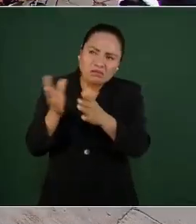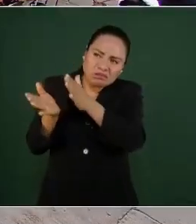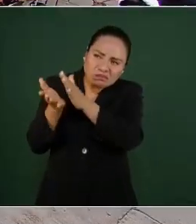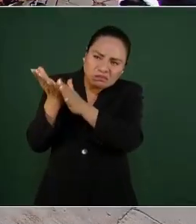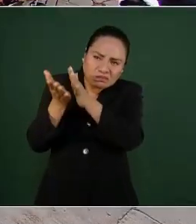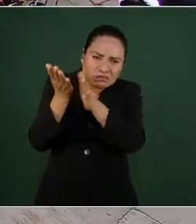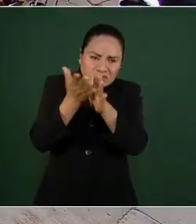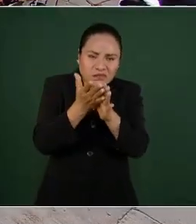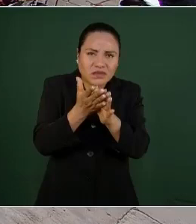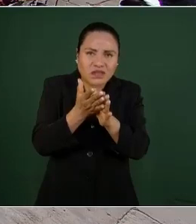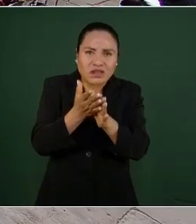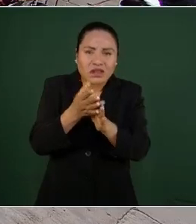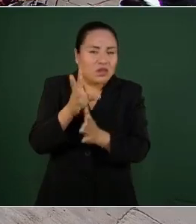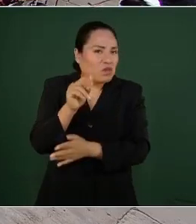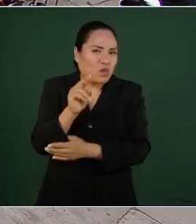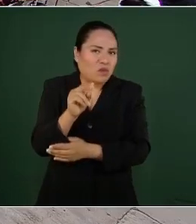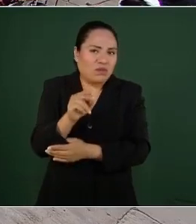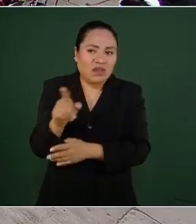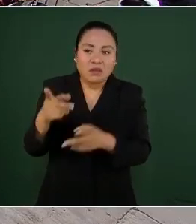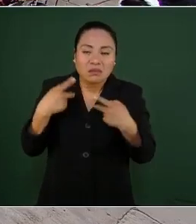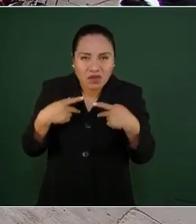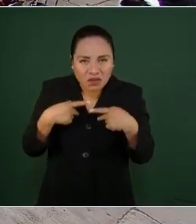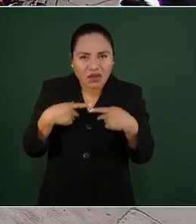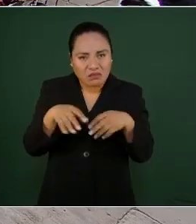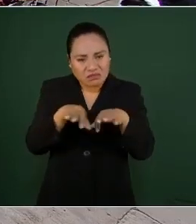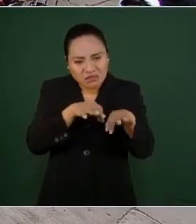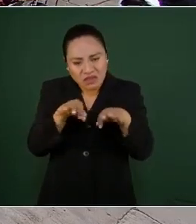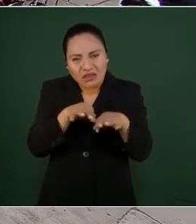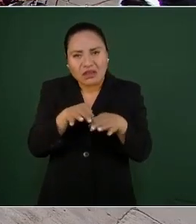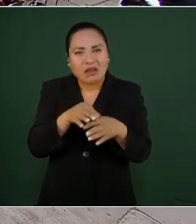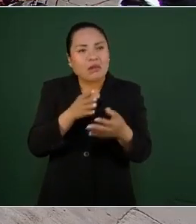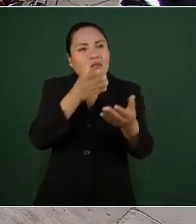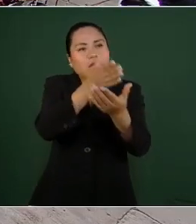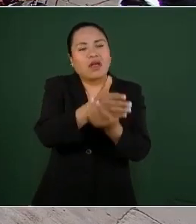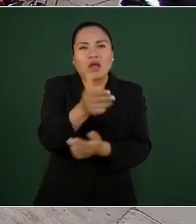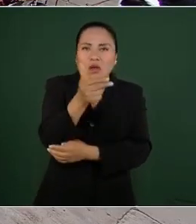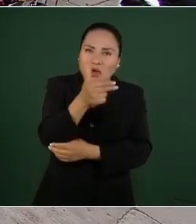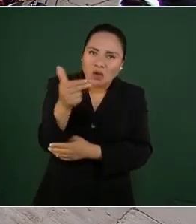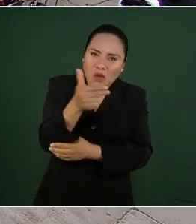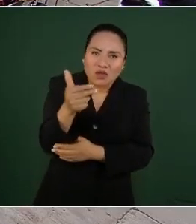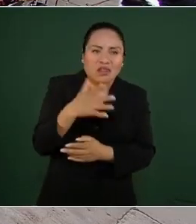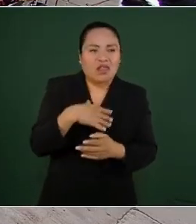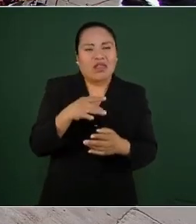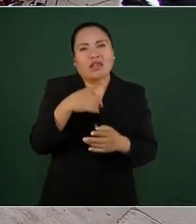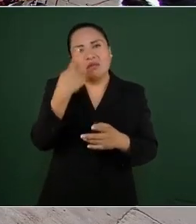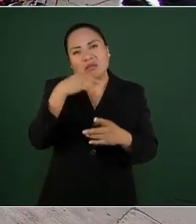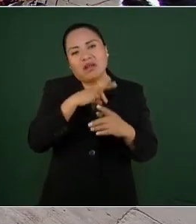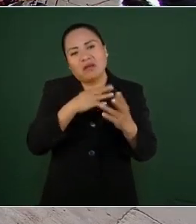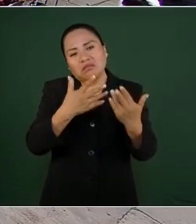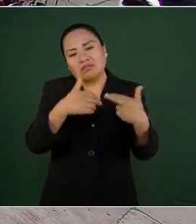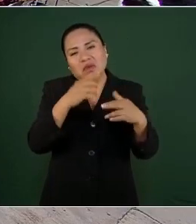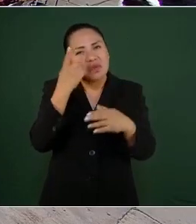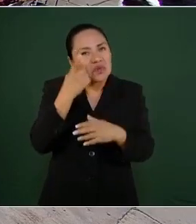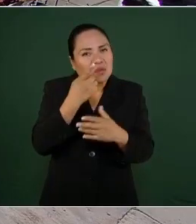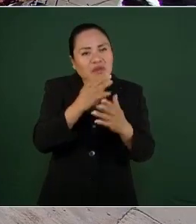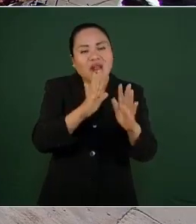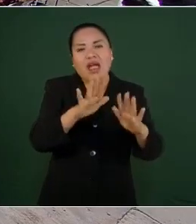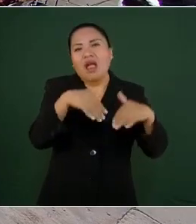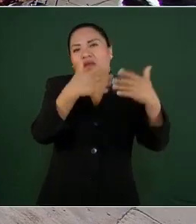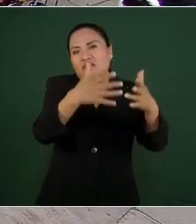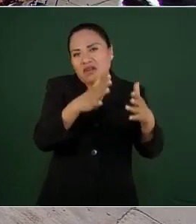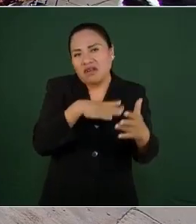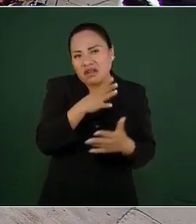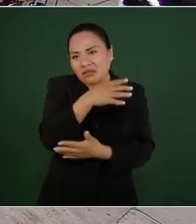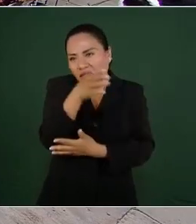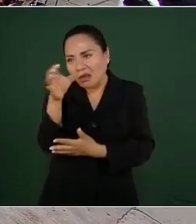Esos elementos los mandaban a hoteles o a campamentos, a la intemperie. ¿Cuántos